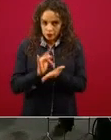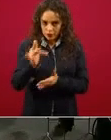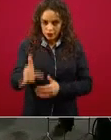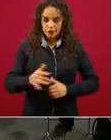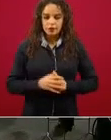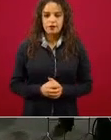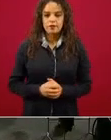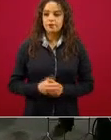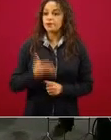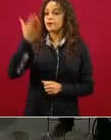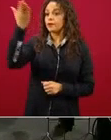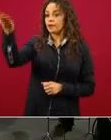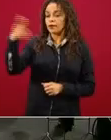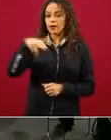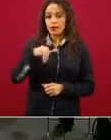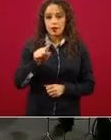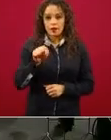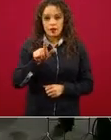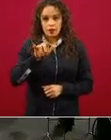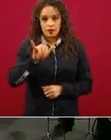Vitela.